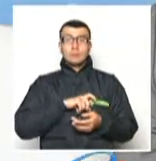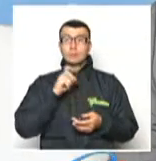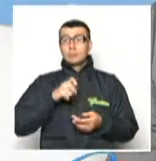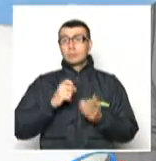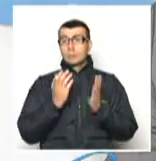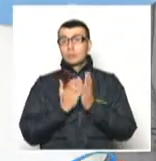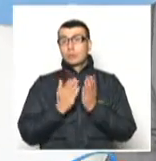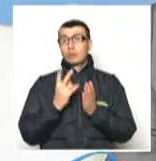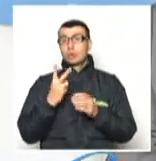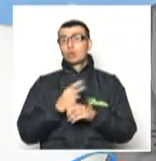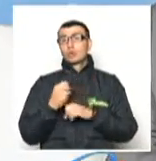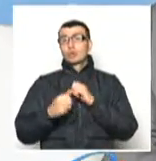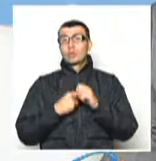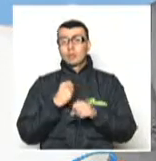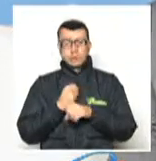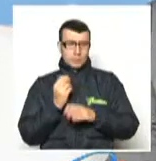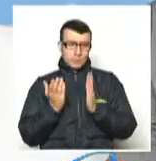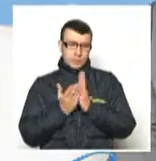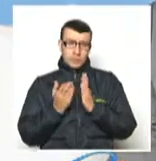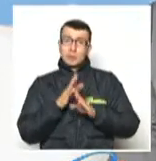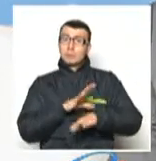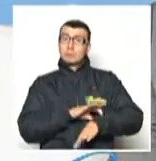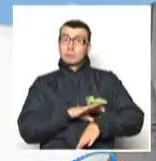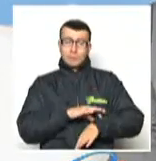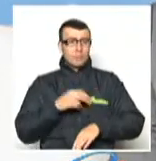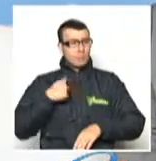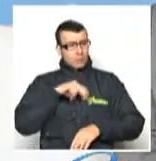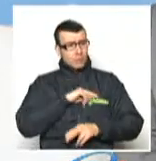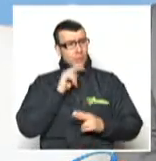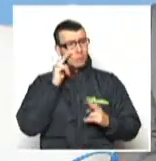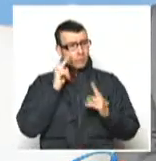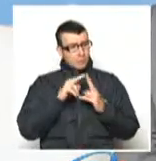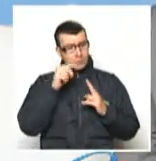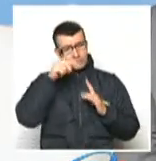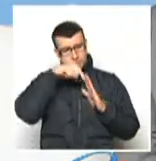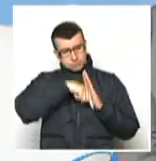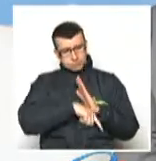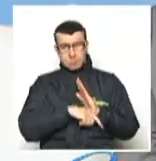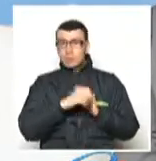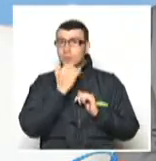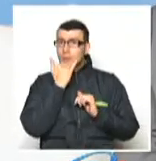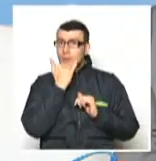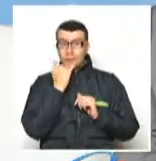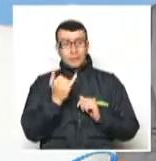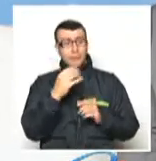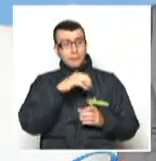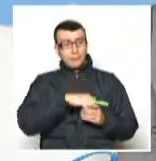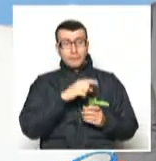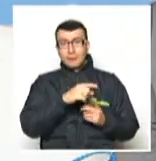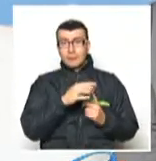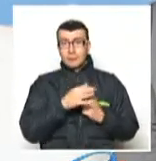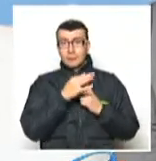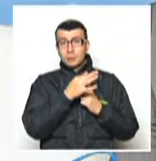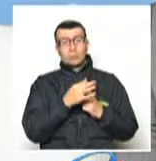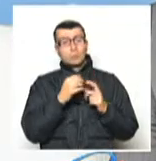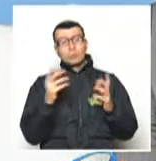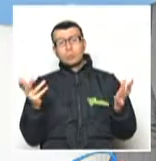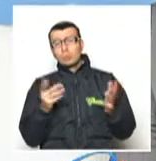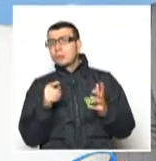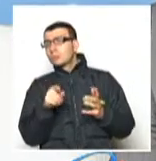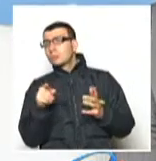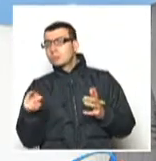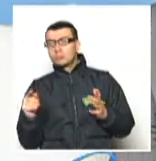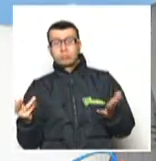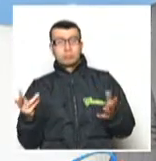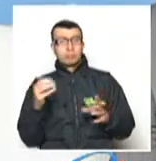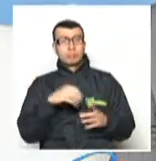de medicina, entonces nosotros conocemos a fondo qué le puede pasar a un paciente y cuál es la interacción y con qué especialista tenemos que ir. Luego de